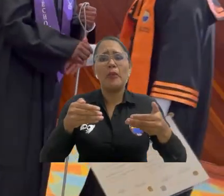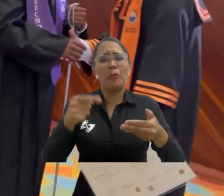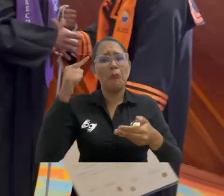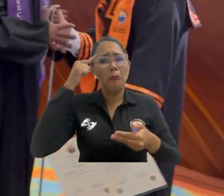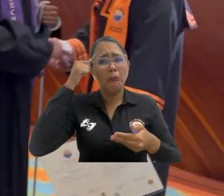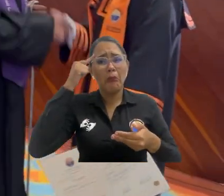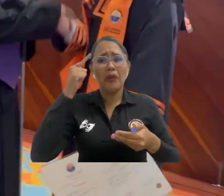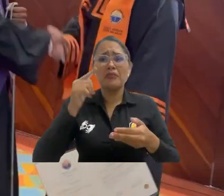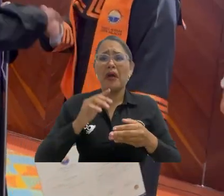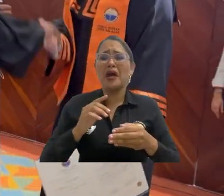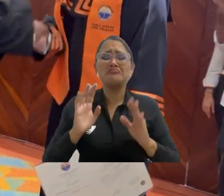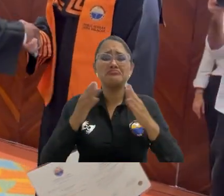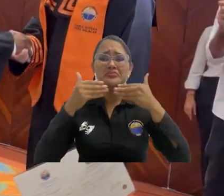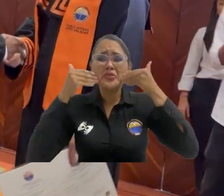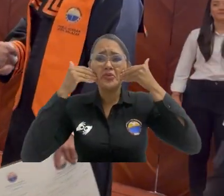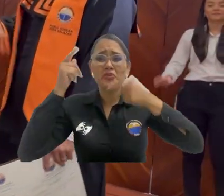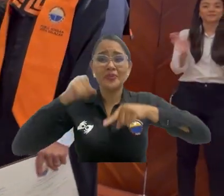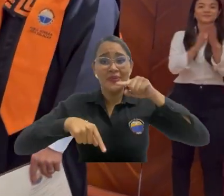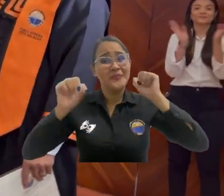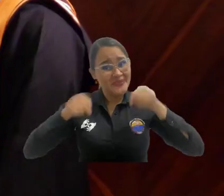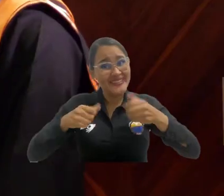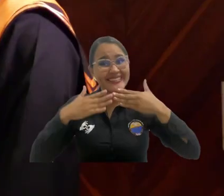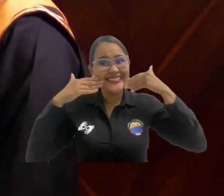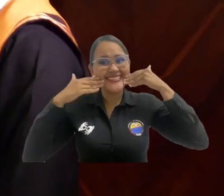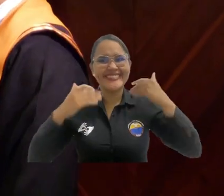La discapacidad no esconde sonrisas.